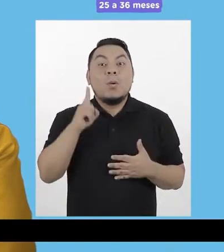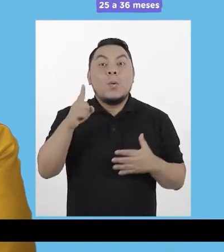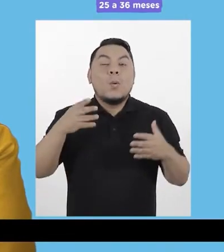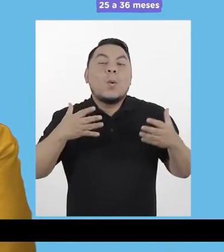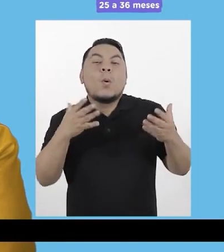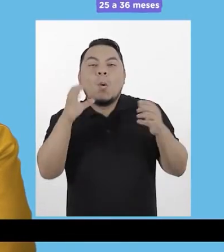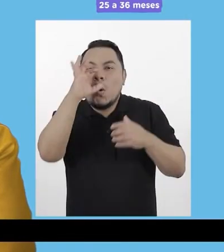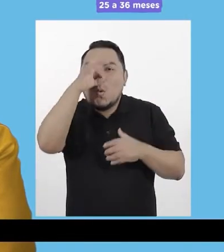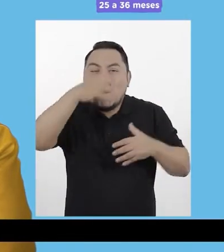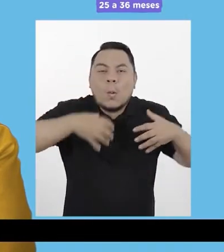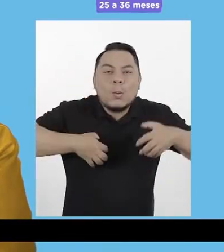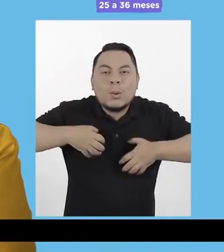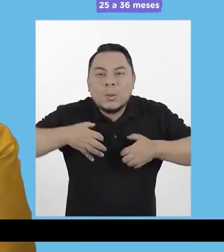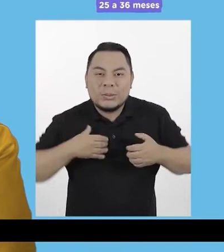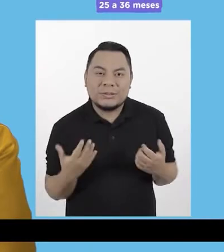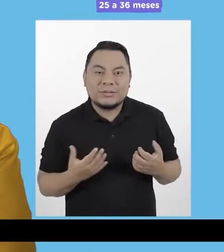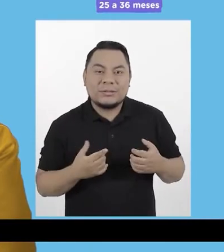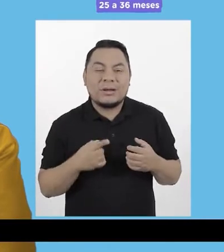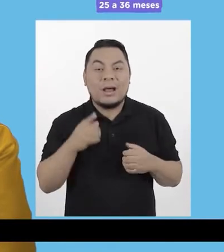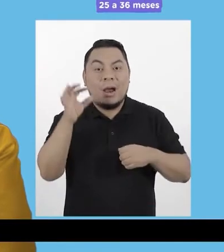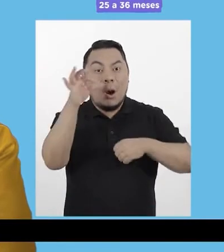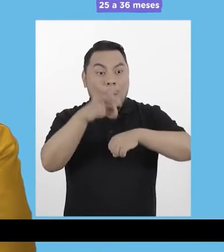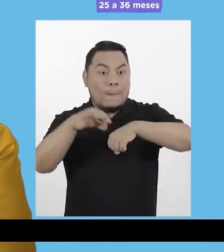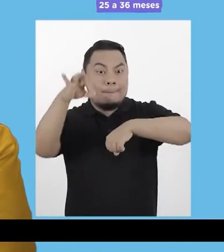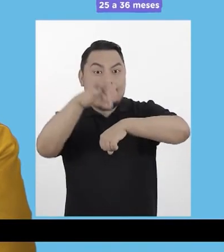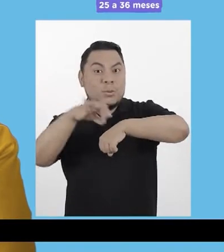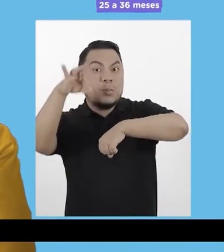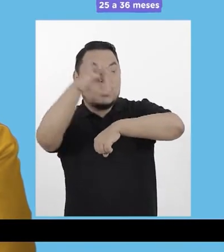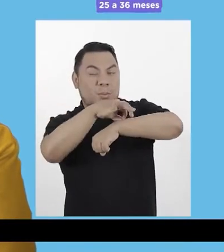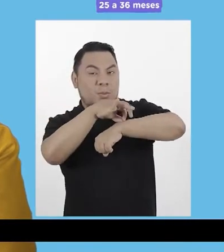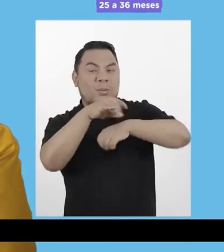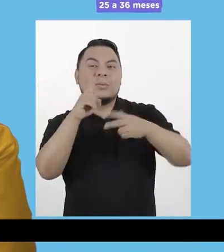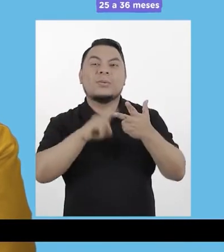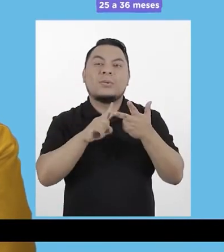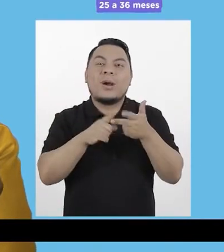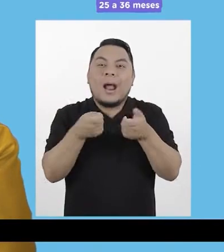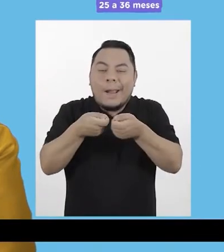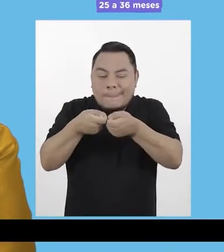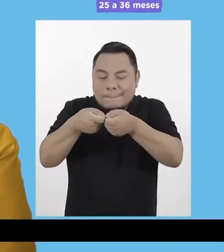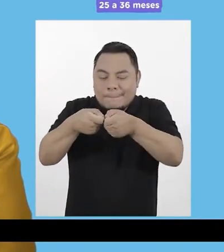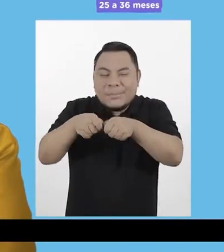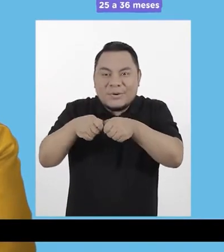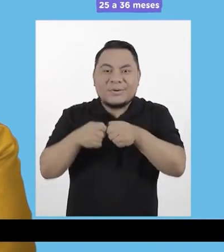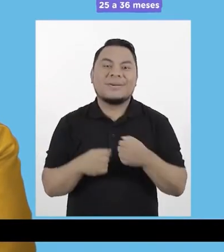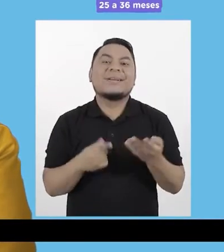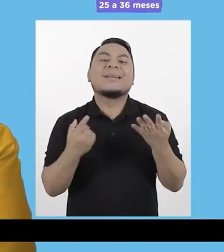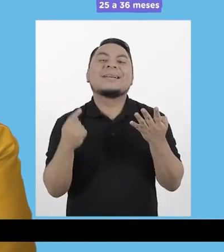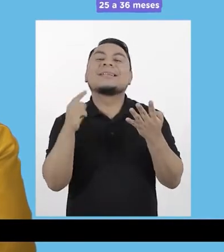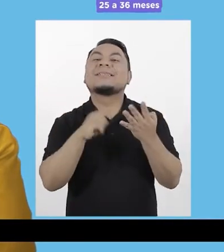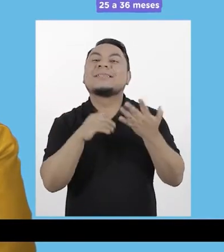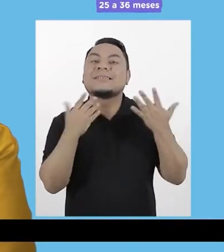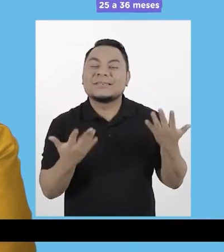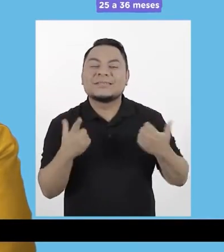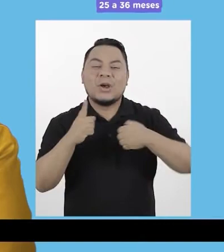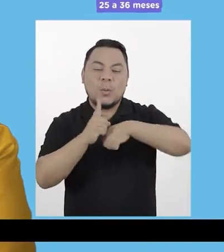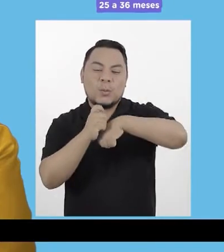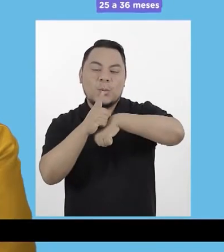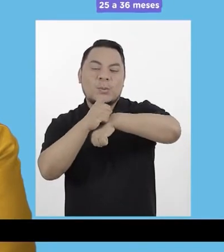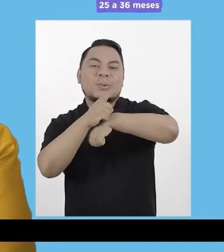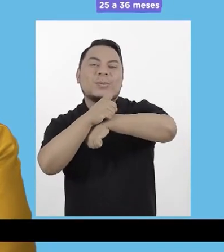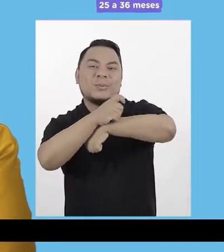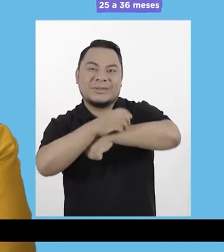un koala, una pulga, unos piojos y